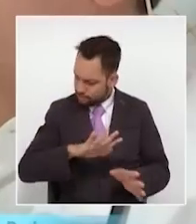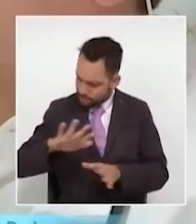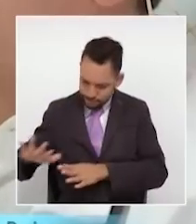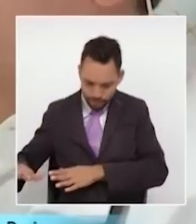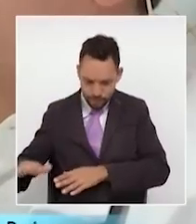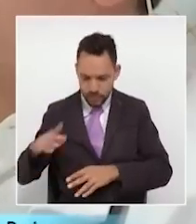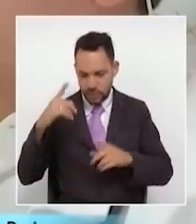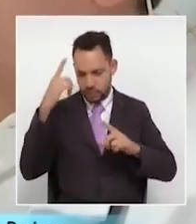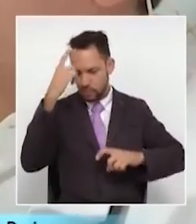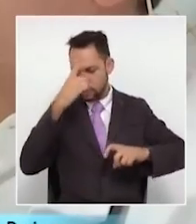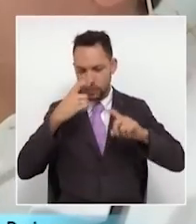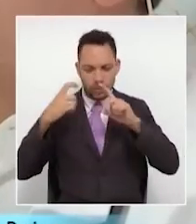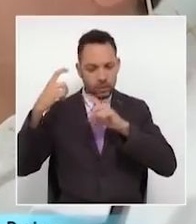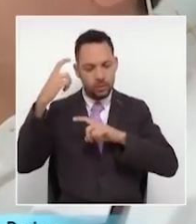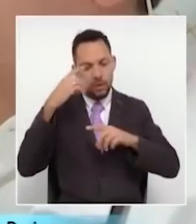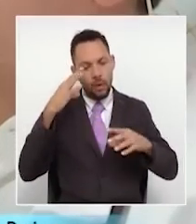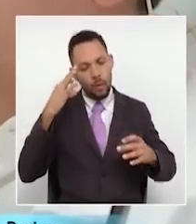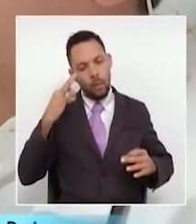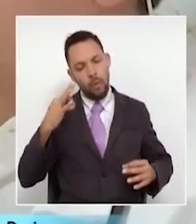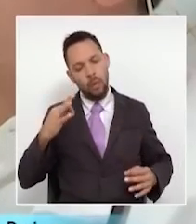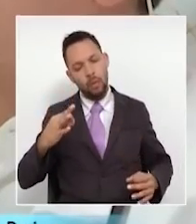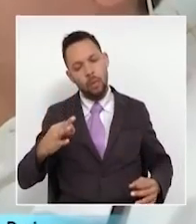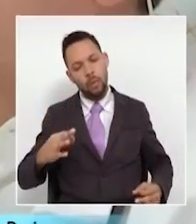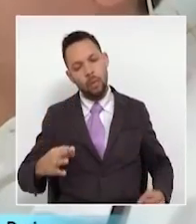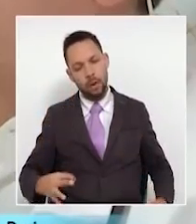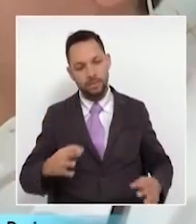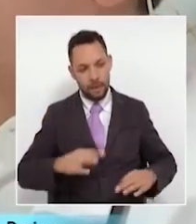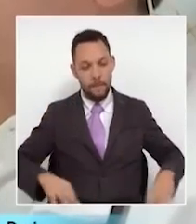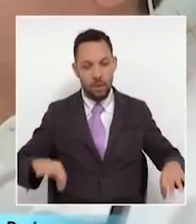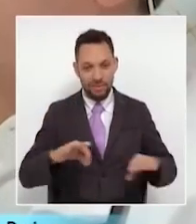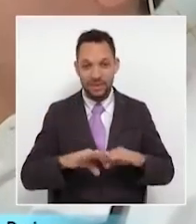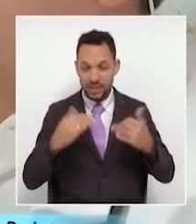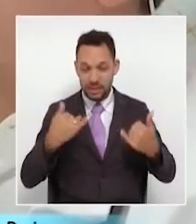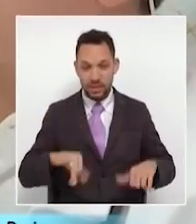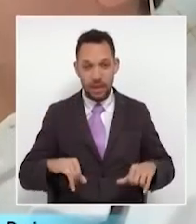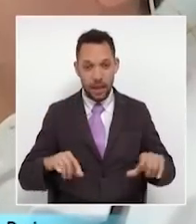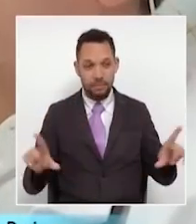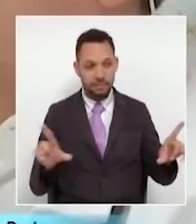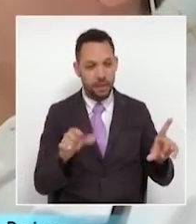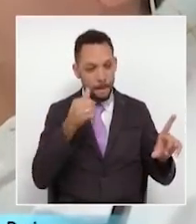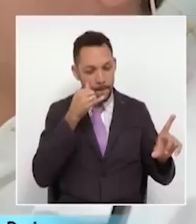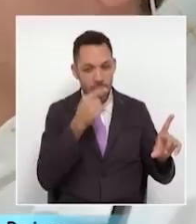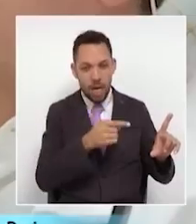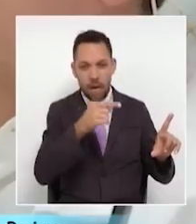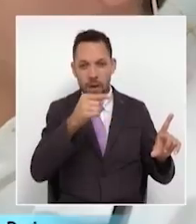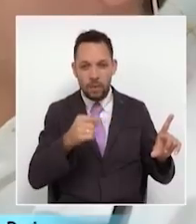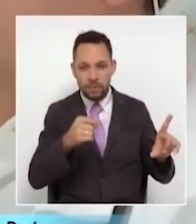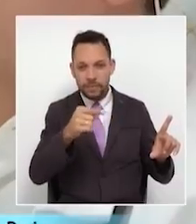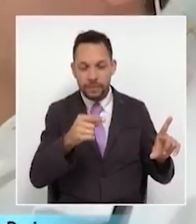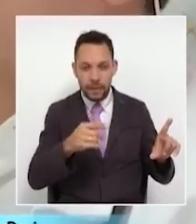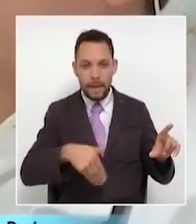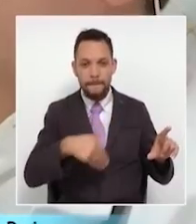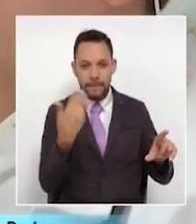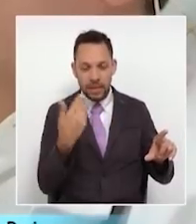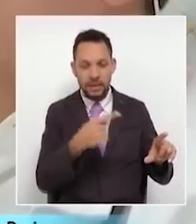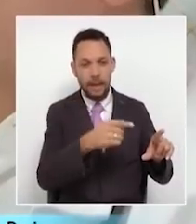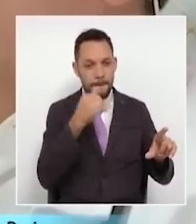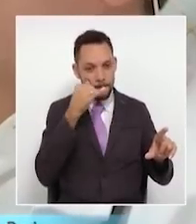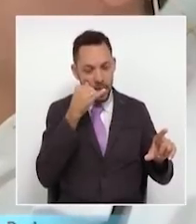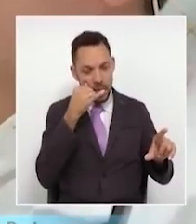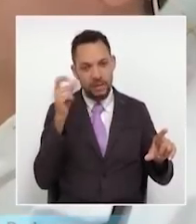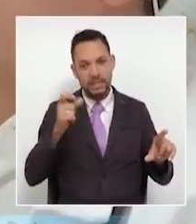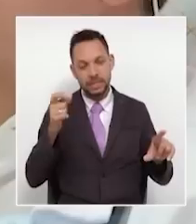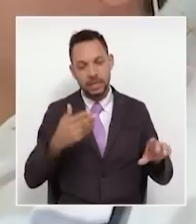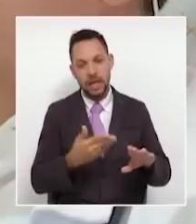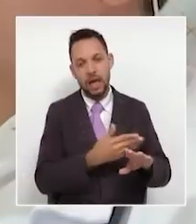momento va a reproducirse un vídeo cuando la persona llega a este nivel de onda el vídeo va a reproducirse y